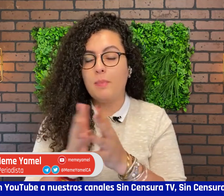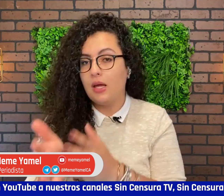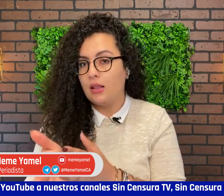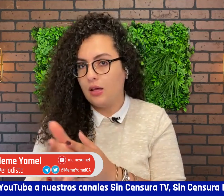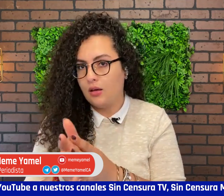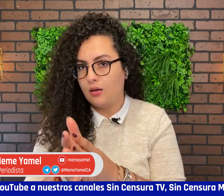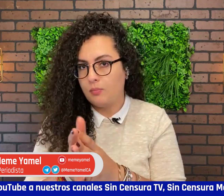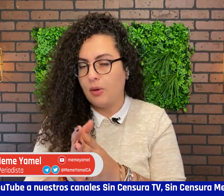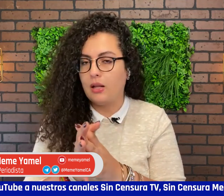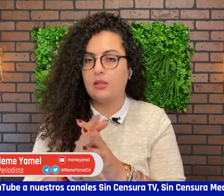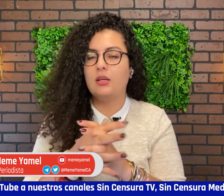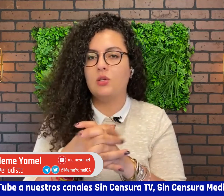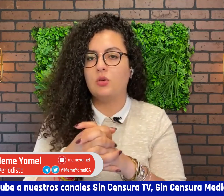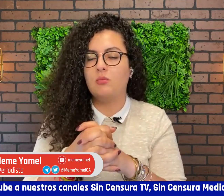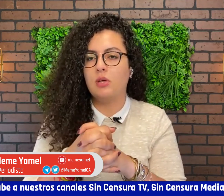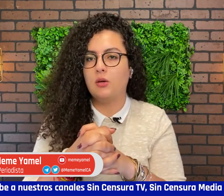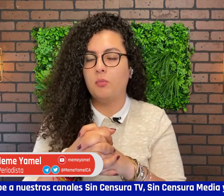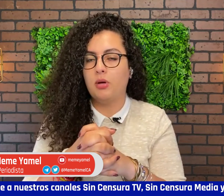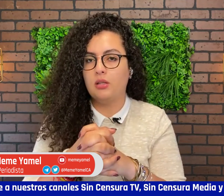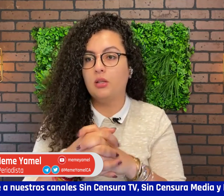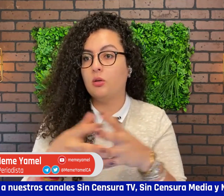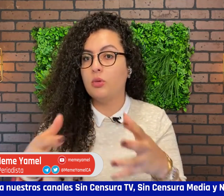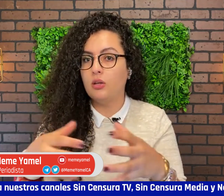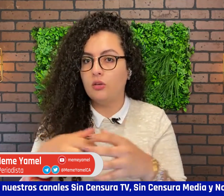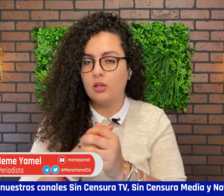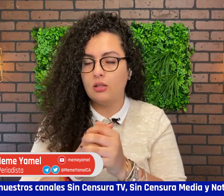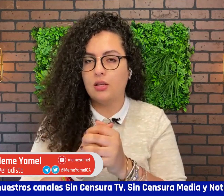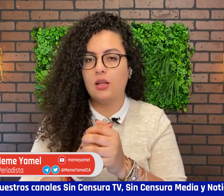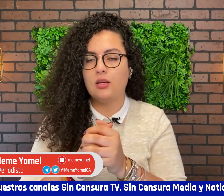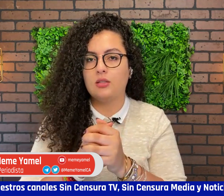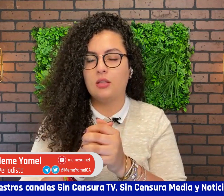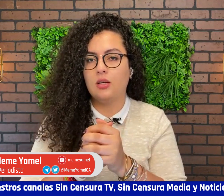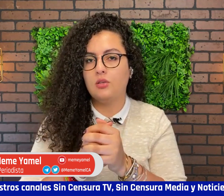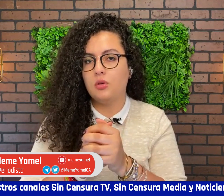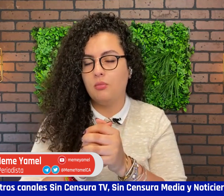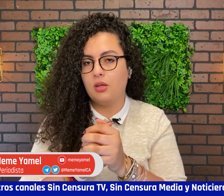aunque se pierde parte de la Ciudad de México, parte del dominio de